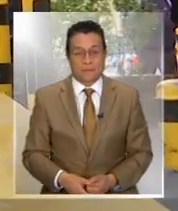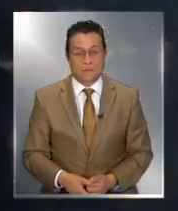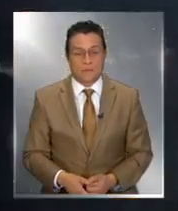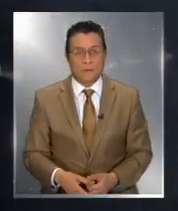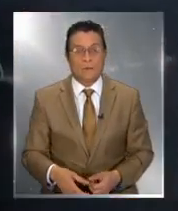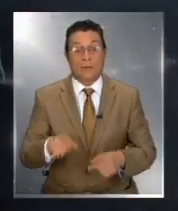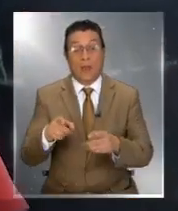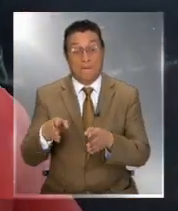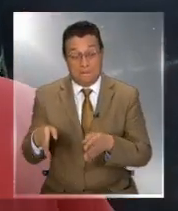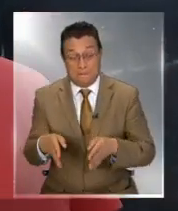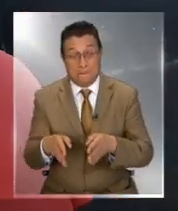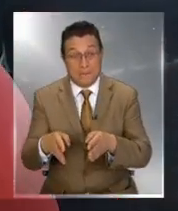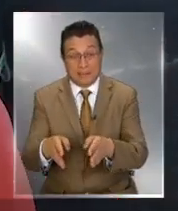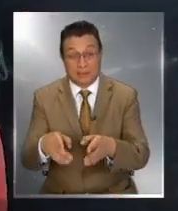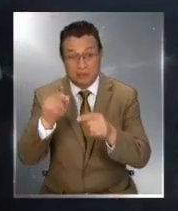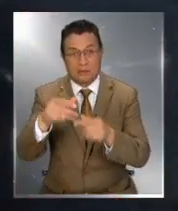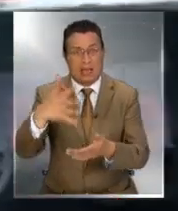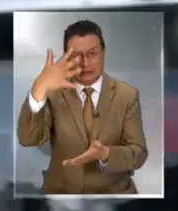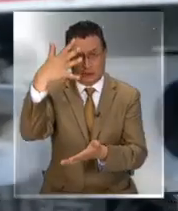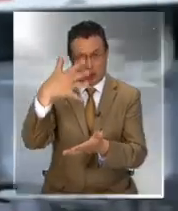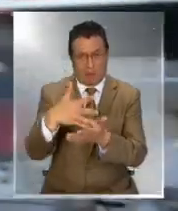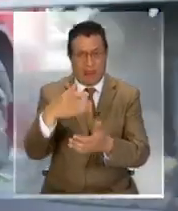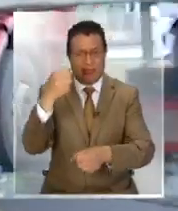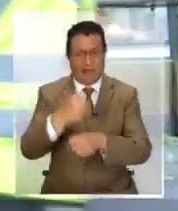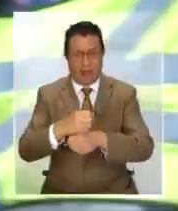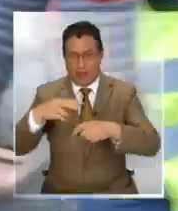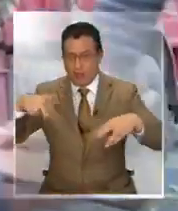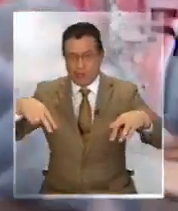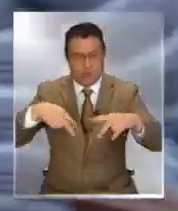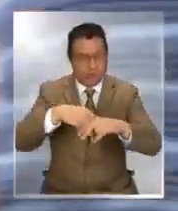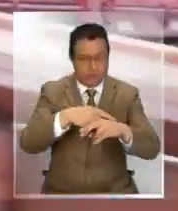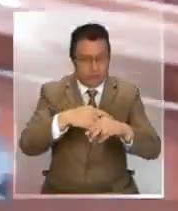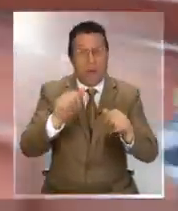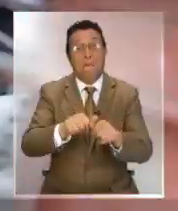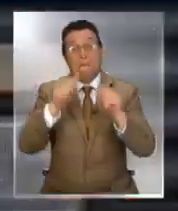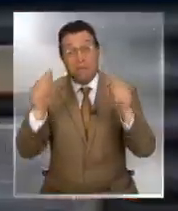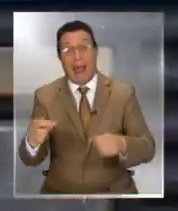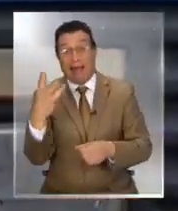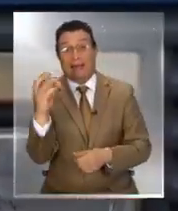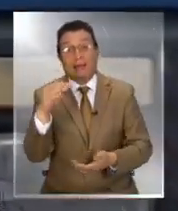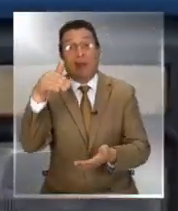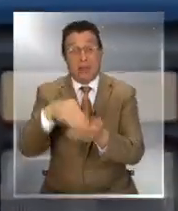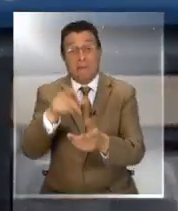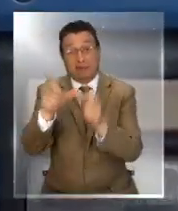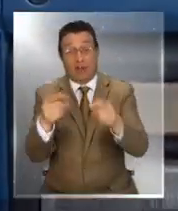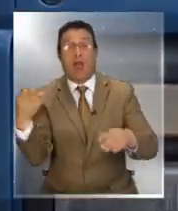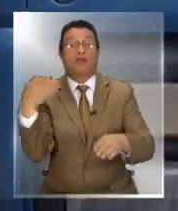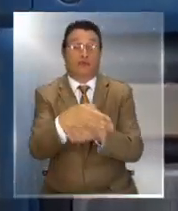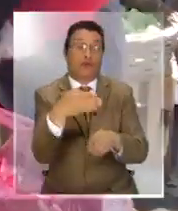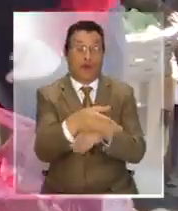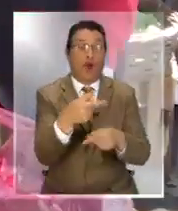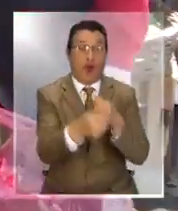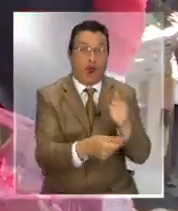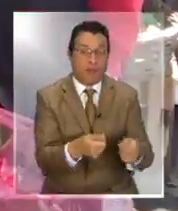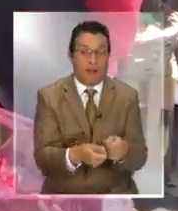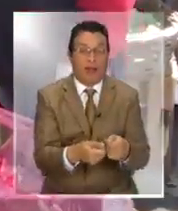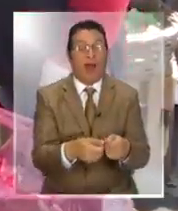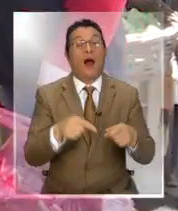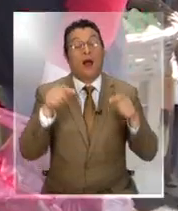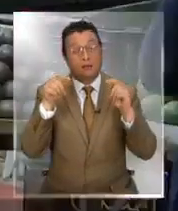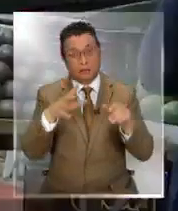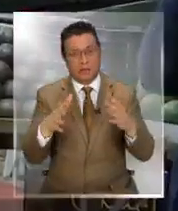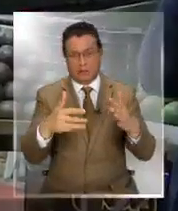Por sus pasillos transitan 5.000 trabajadores fuera de los 30.000 visitantes que llegan a diario. Extraoficialmente se dice que